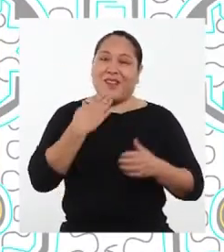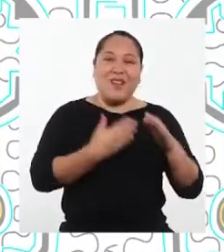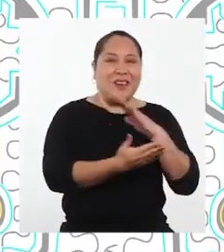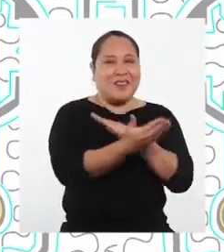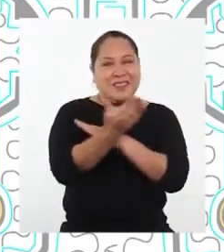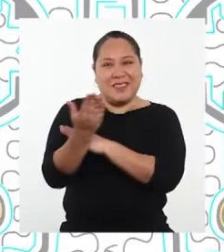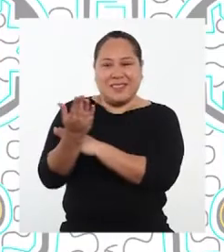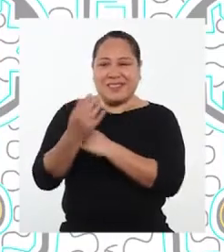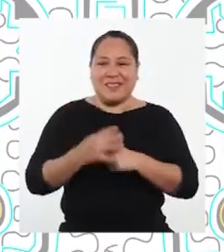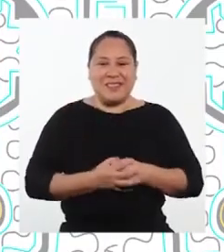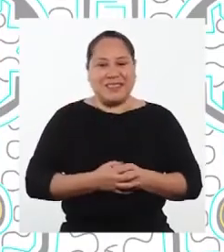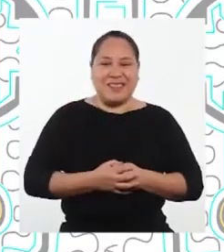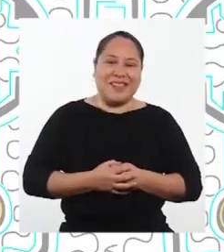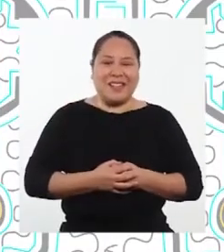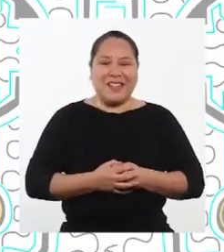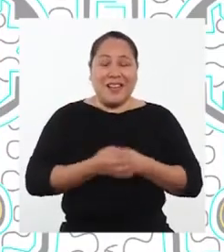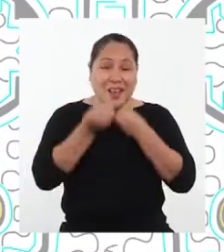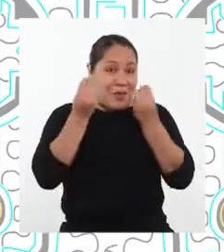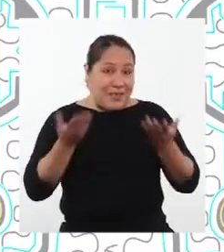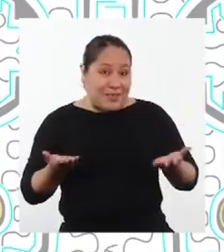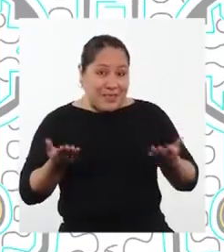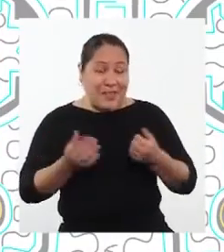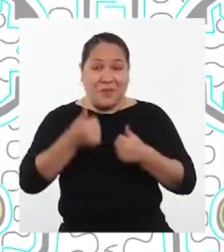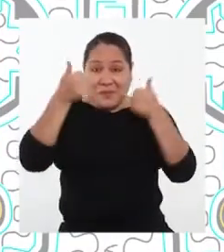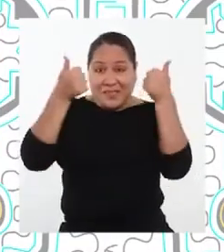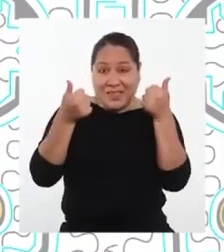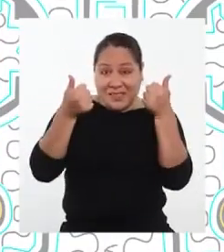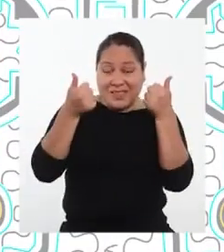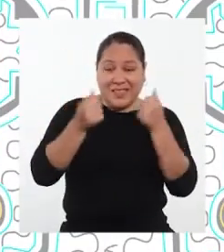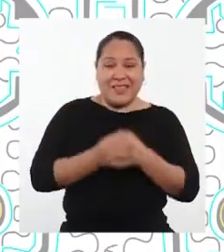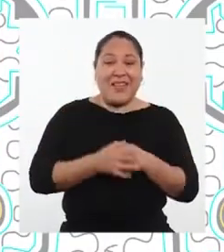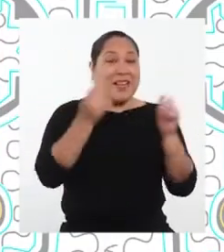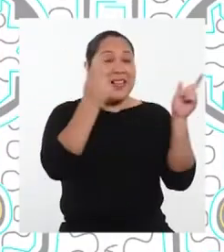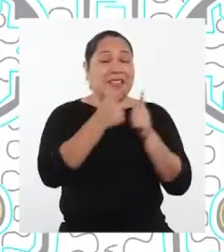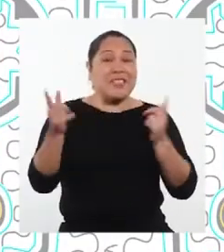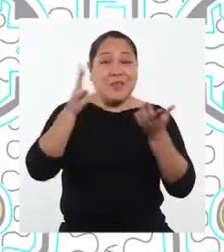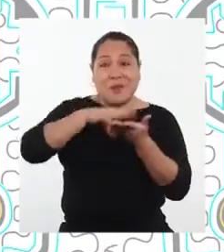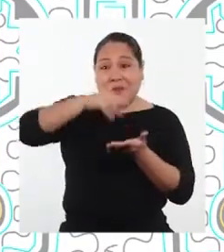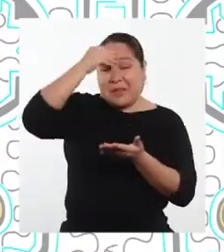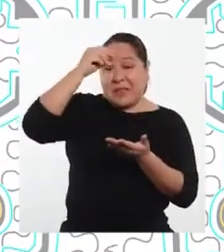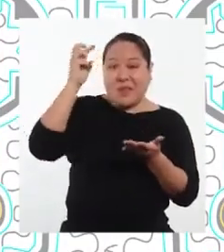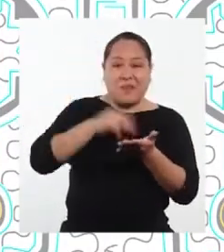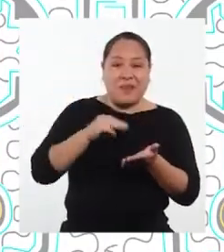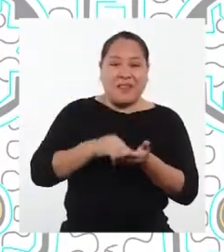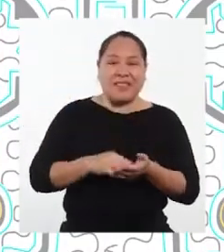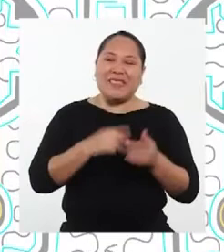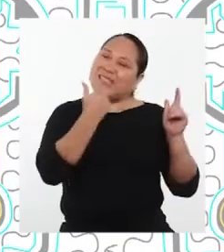¡Buenos días! ¿Cómo andan? ¿Bien? ¿Listos para aprender más?